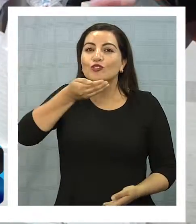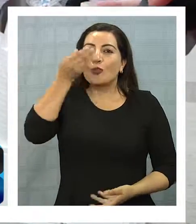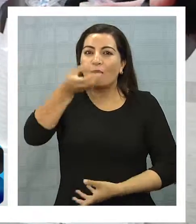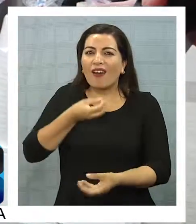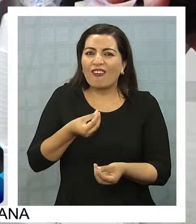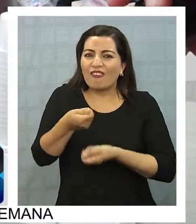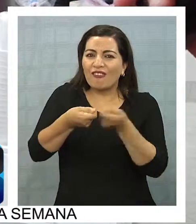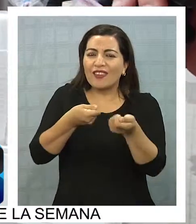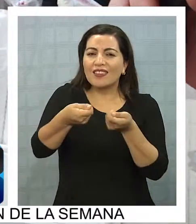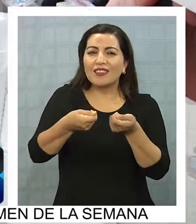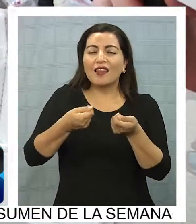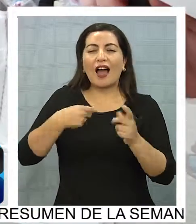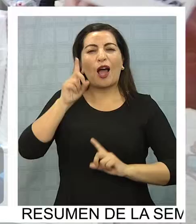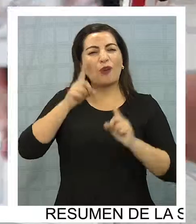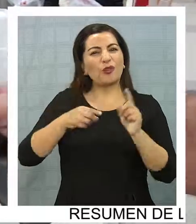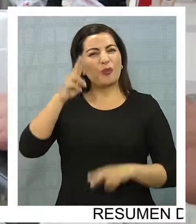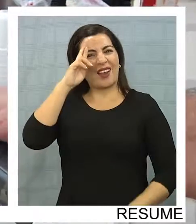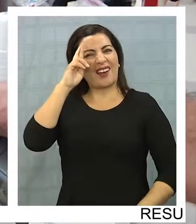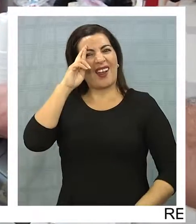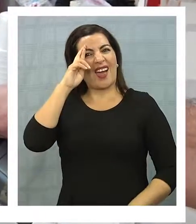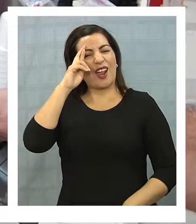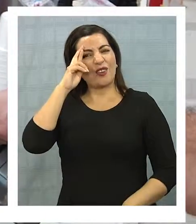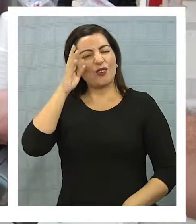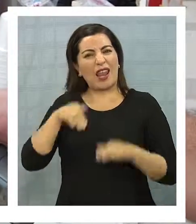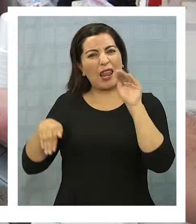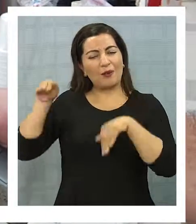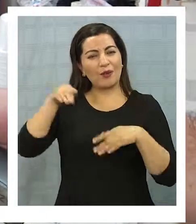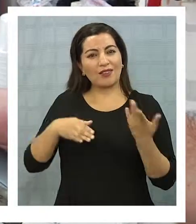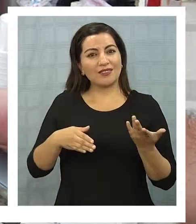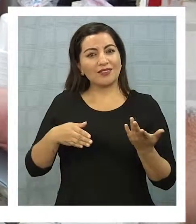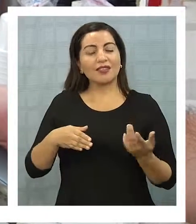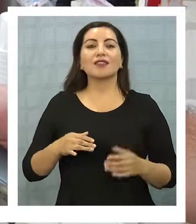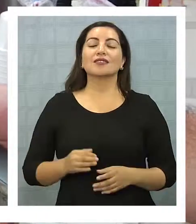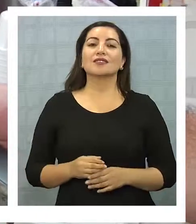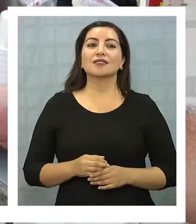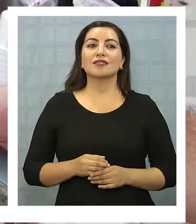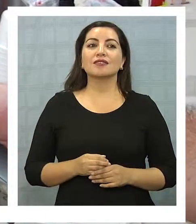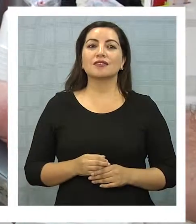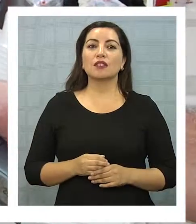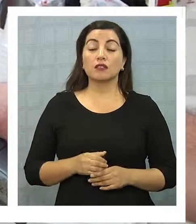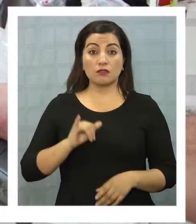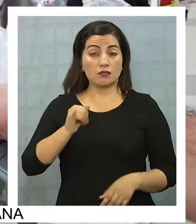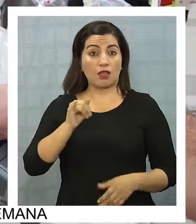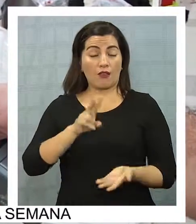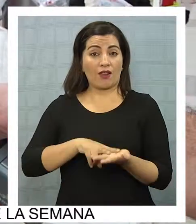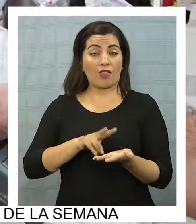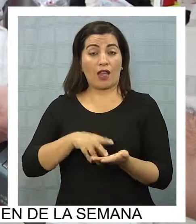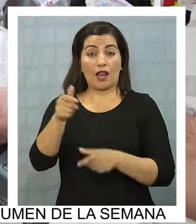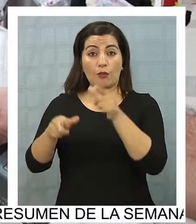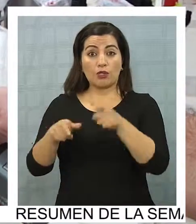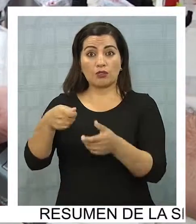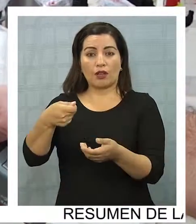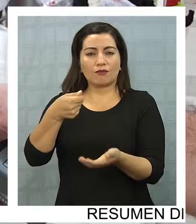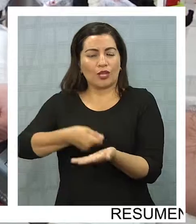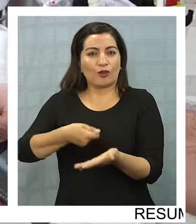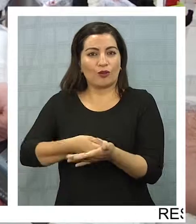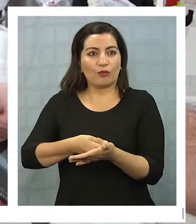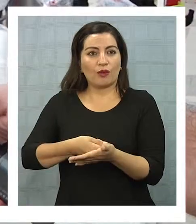un poco extraño tal vez para la playa Sí, lo que yo consumo, o la gente consume harto consomé y me buscan